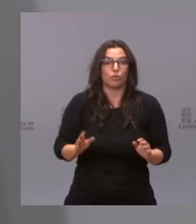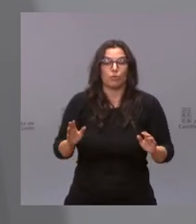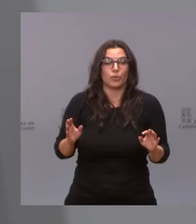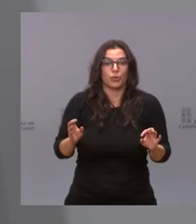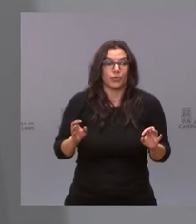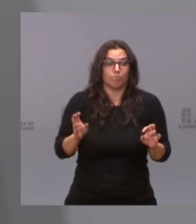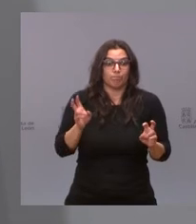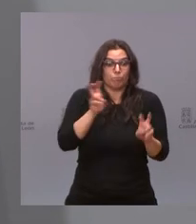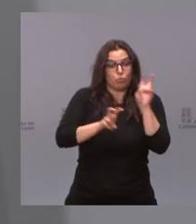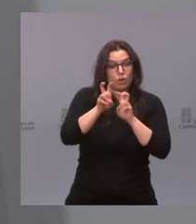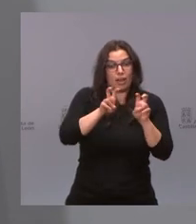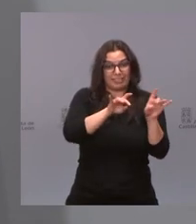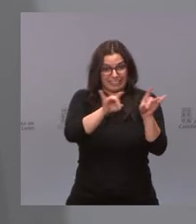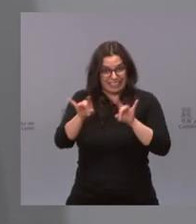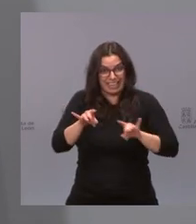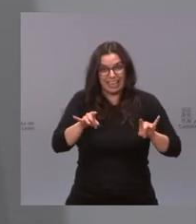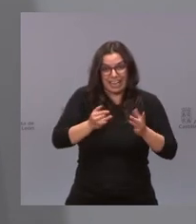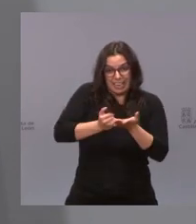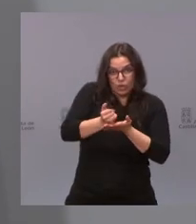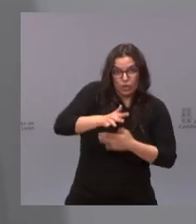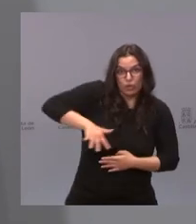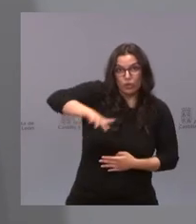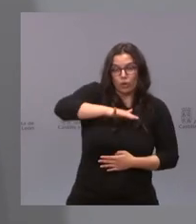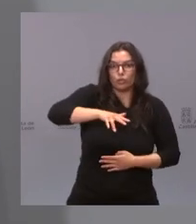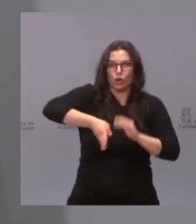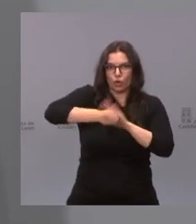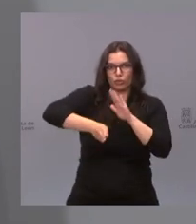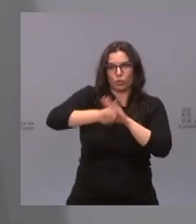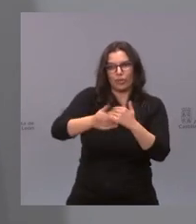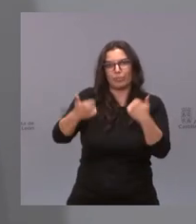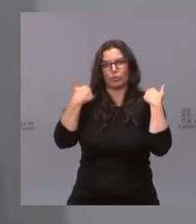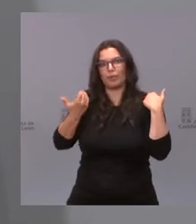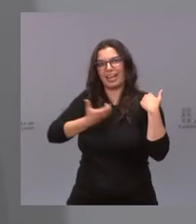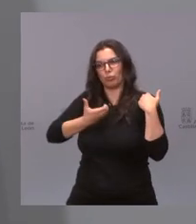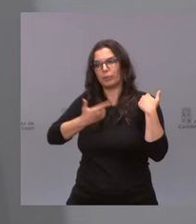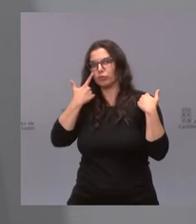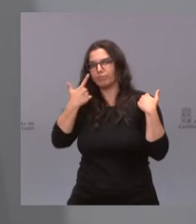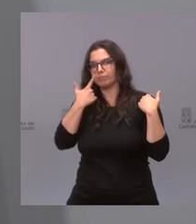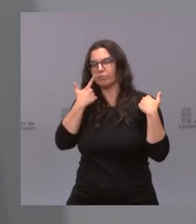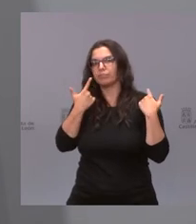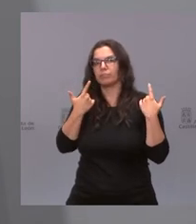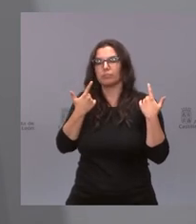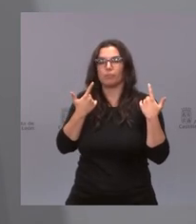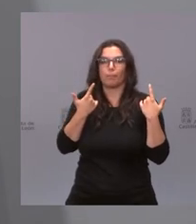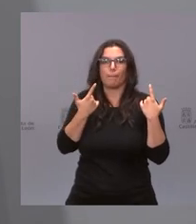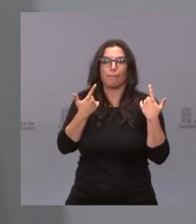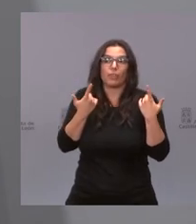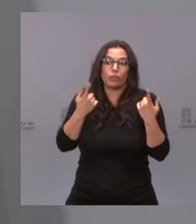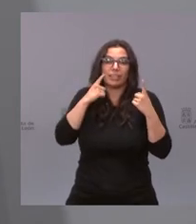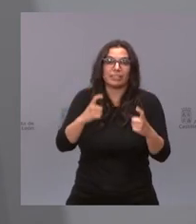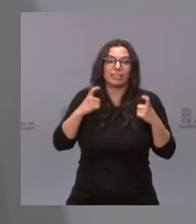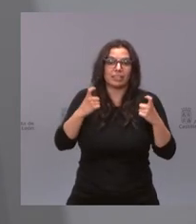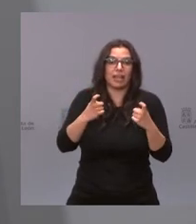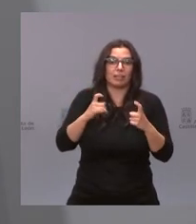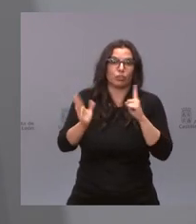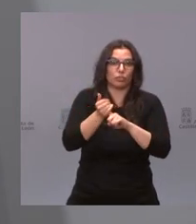la búsqueda de los terrenos, en principio, continúa de mano del ayuntamiento y vamos a intentar llegar a una